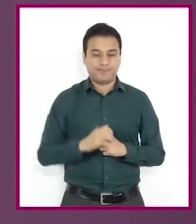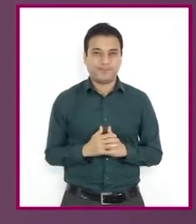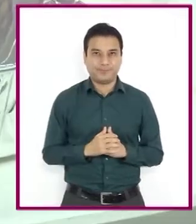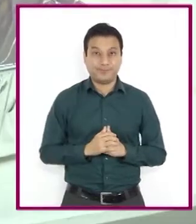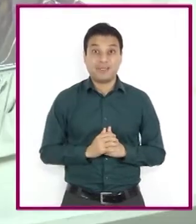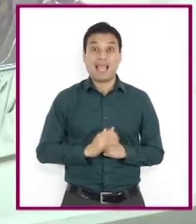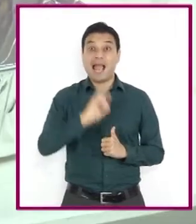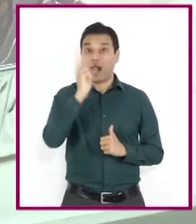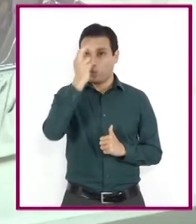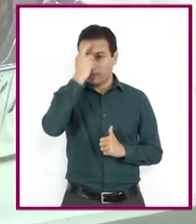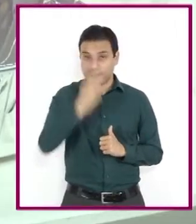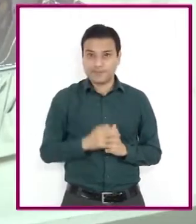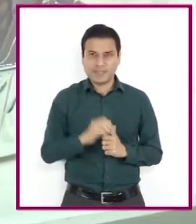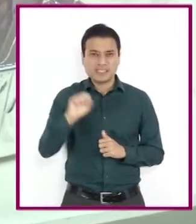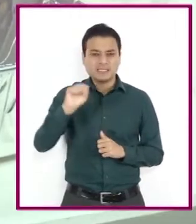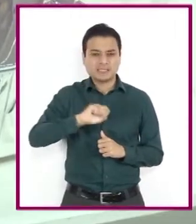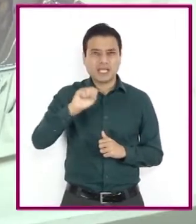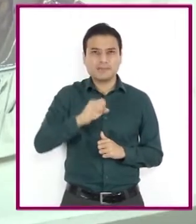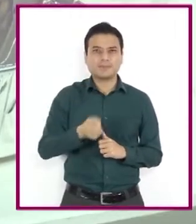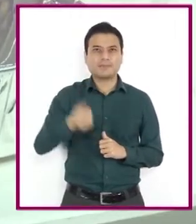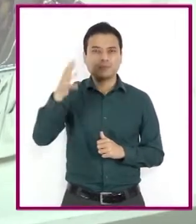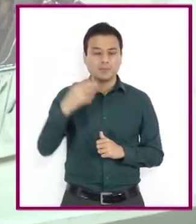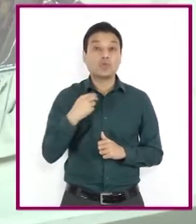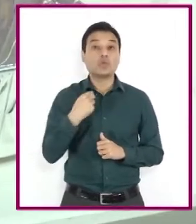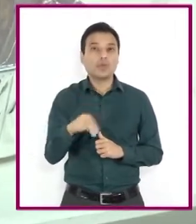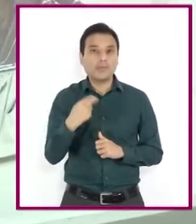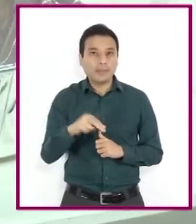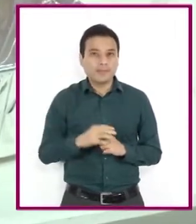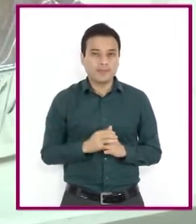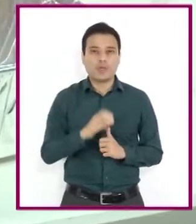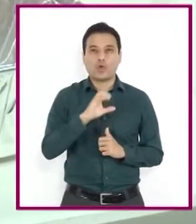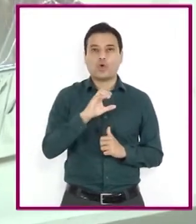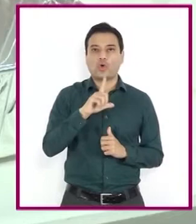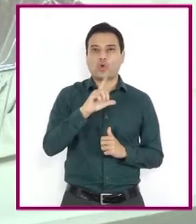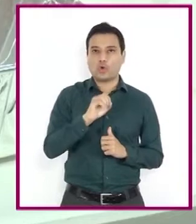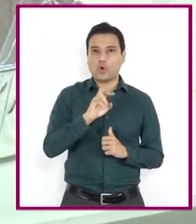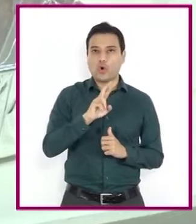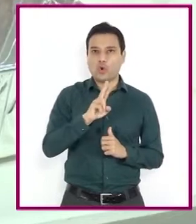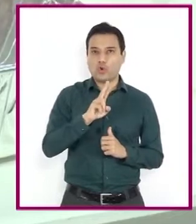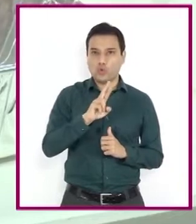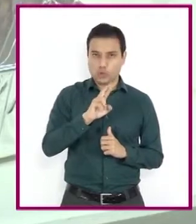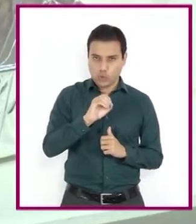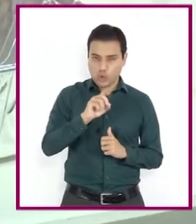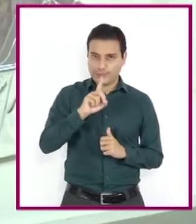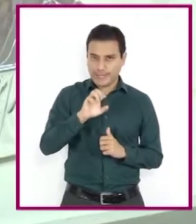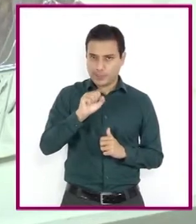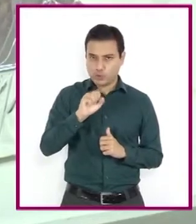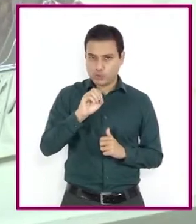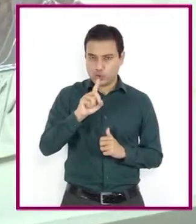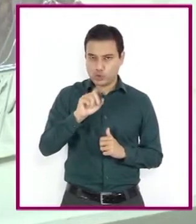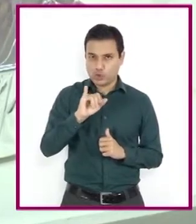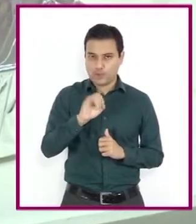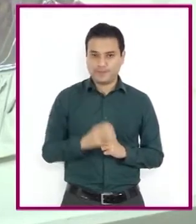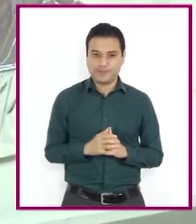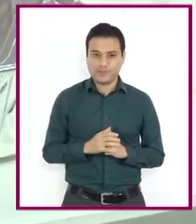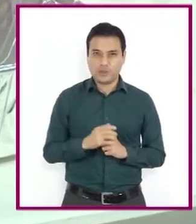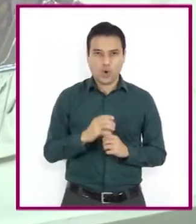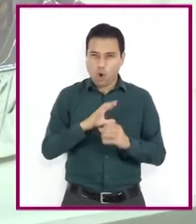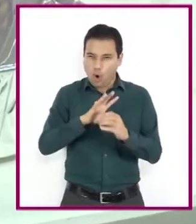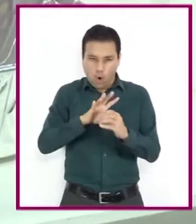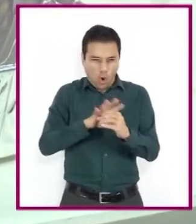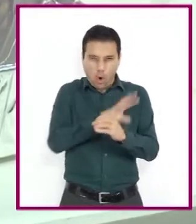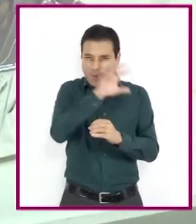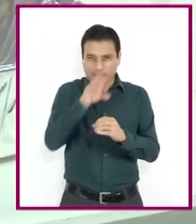Recuerden que a la sal también se le conoce como cloruro de sodio. Debe de quedar muy bien tapado